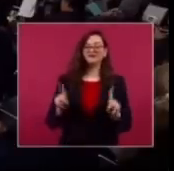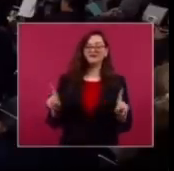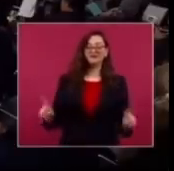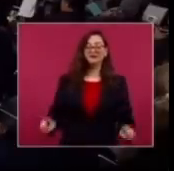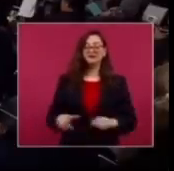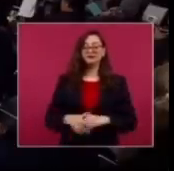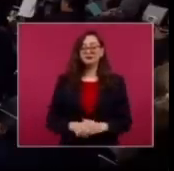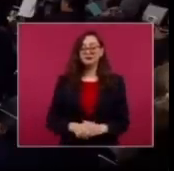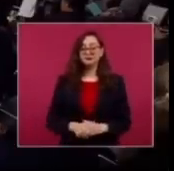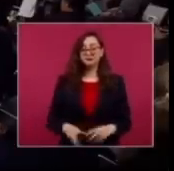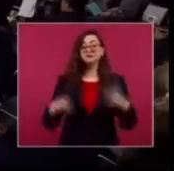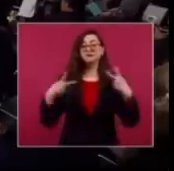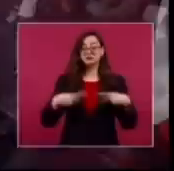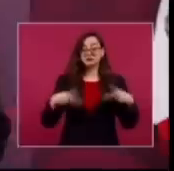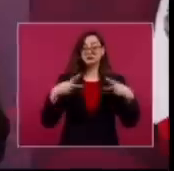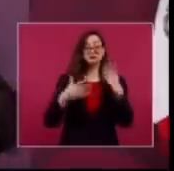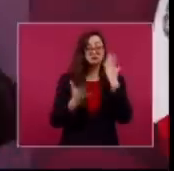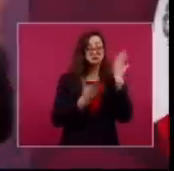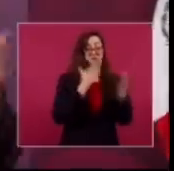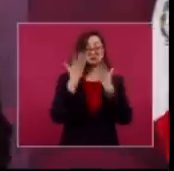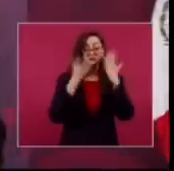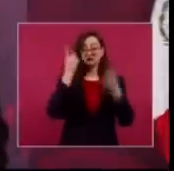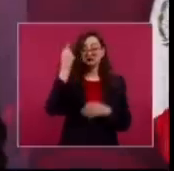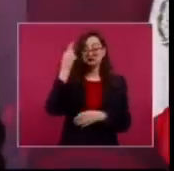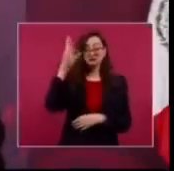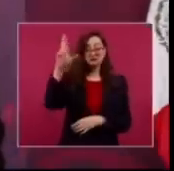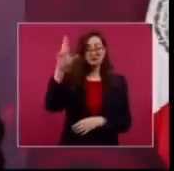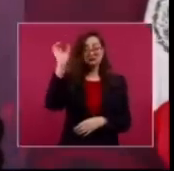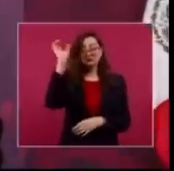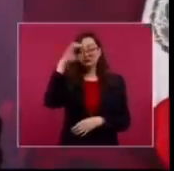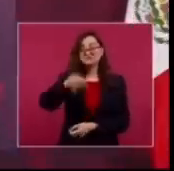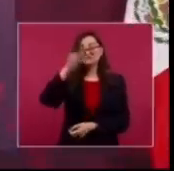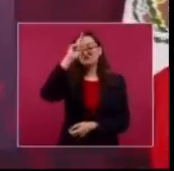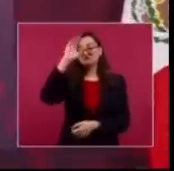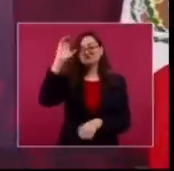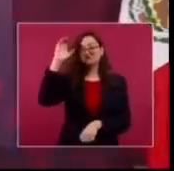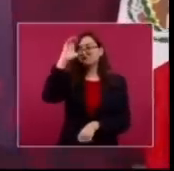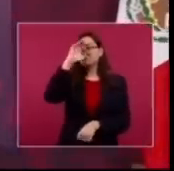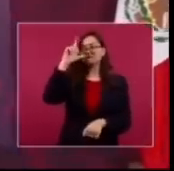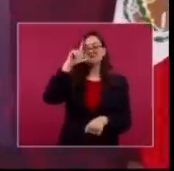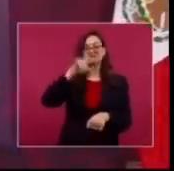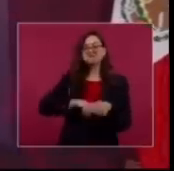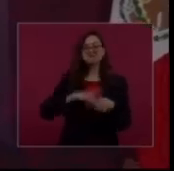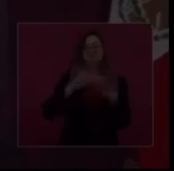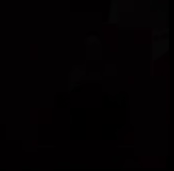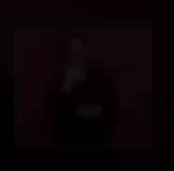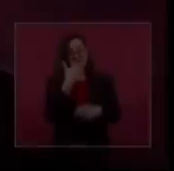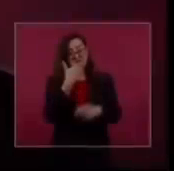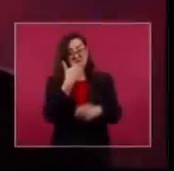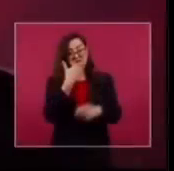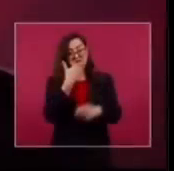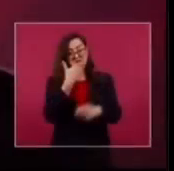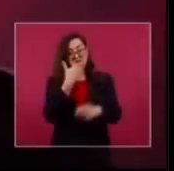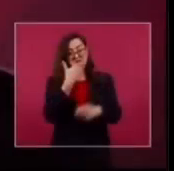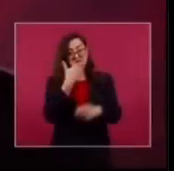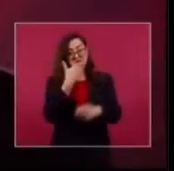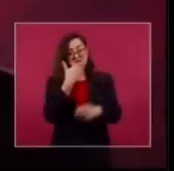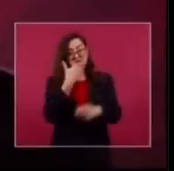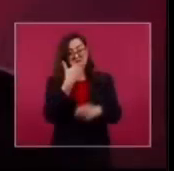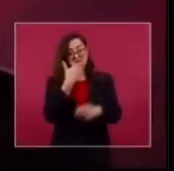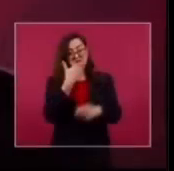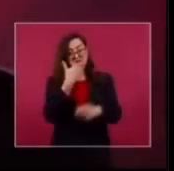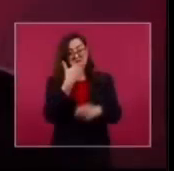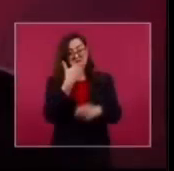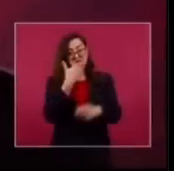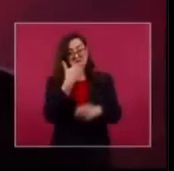gentes con doctorado, postdoctorado, científicos muy ignorantes, muy ignorantes. Pues más claro ni el